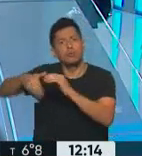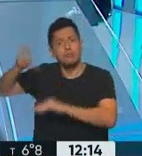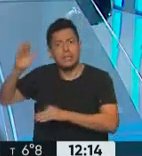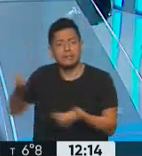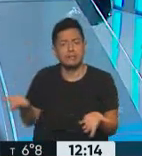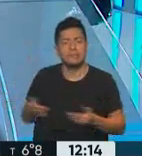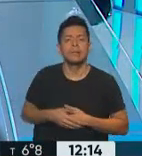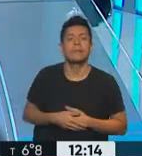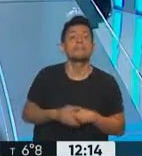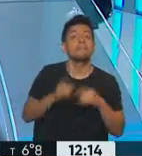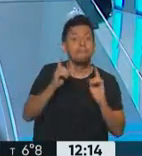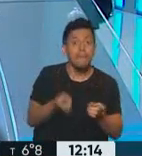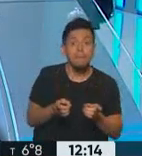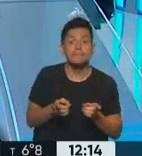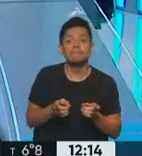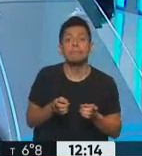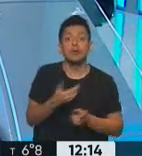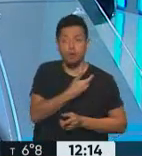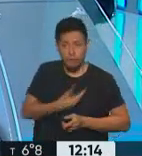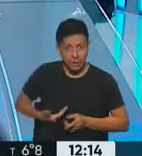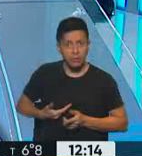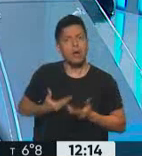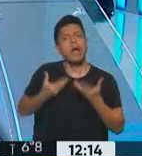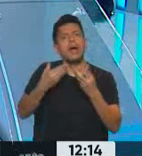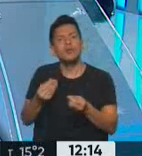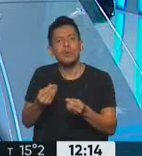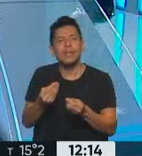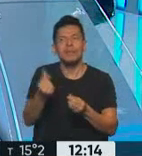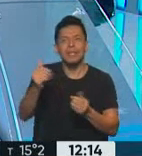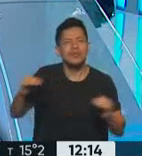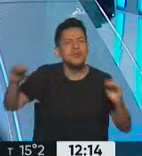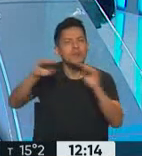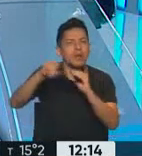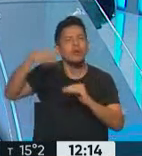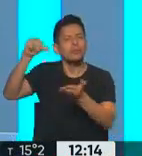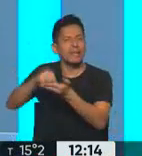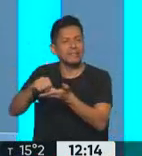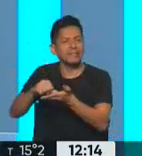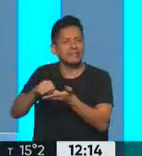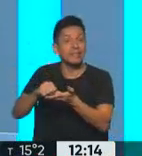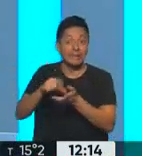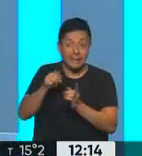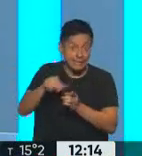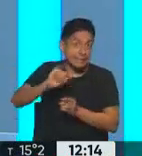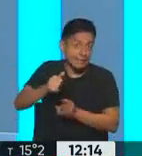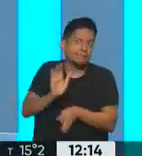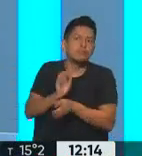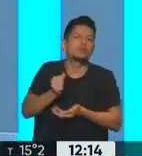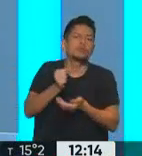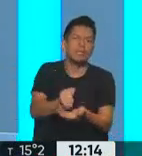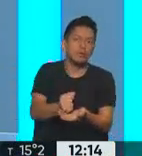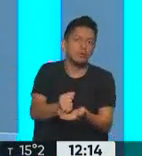además tienen una compensación del gobierno que las iguala con el precio internacional. Es decir, este sí es un subsidio que a mí me parece